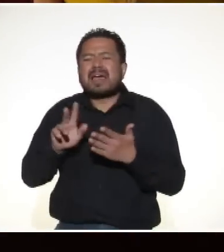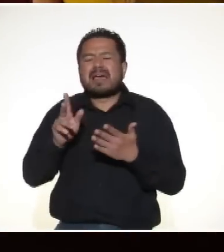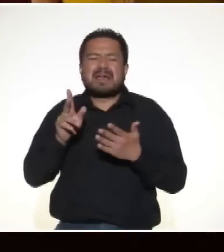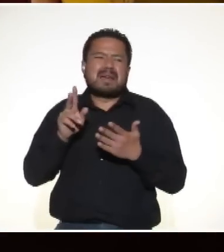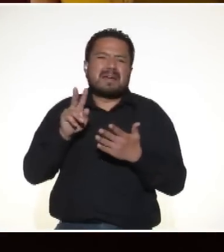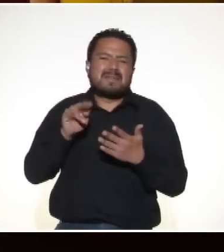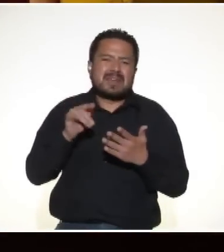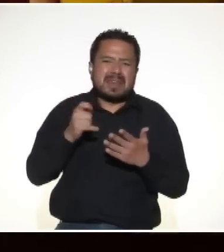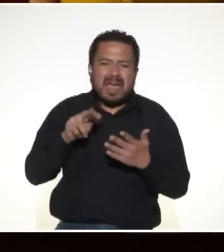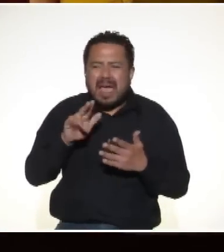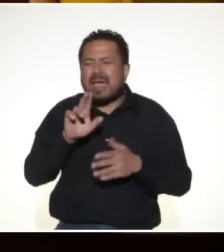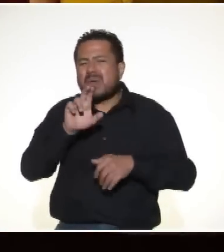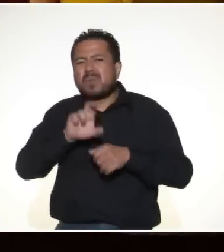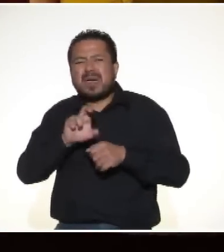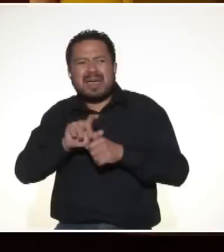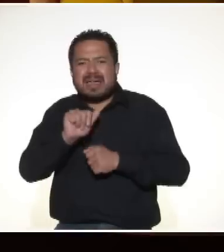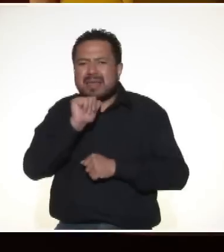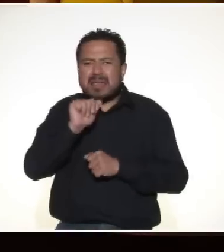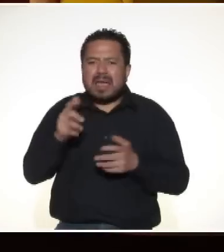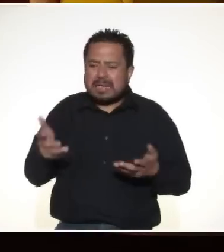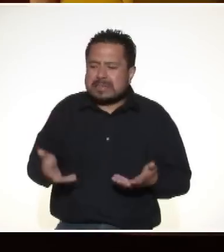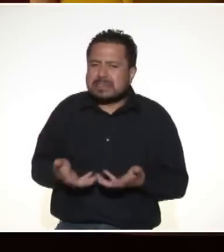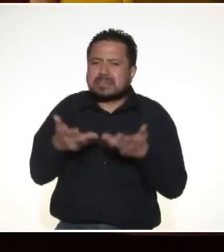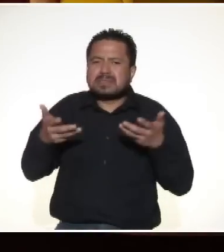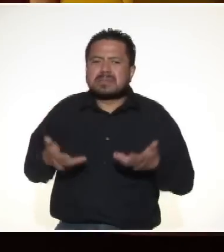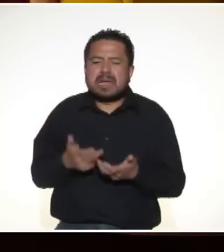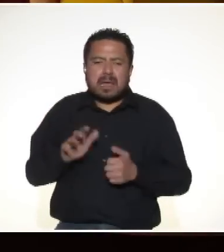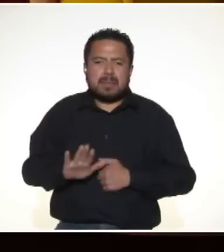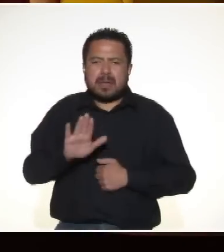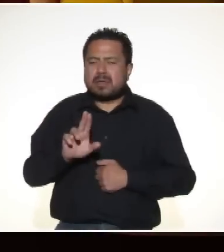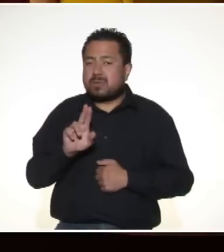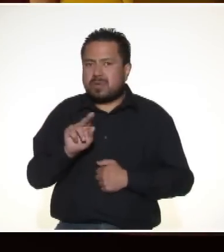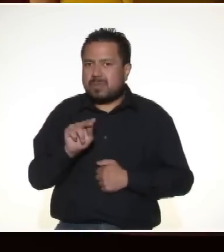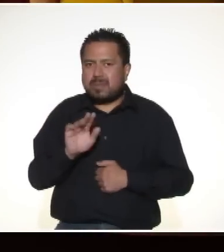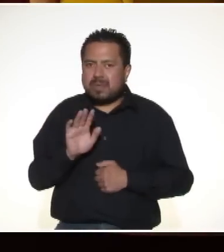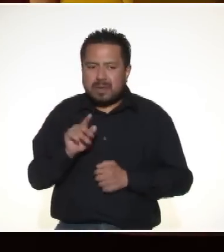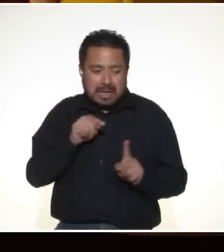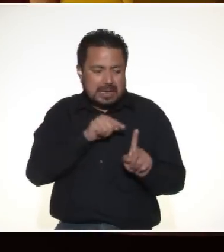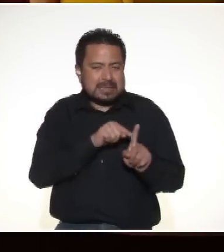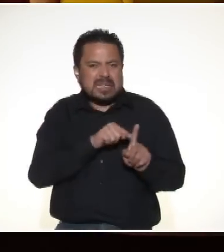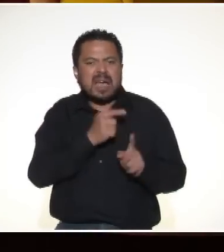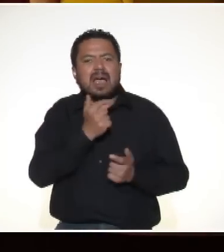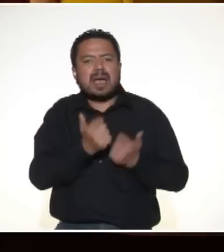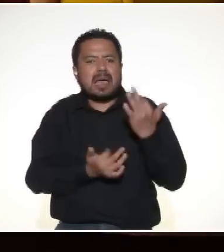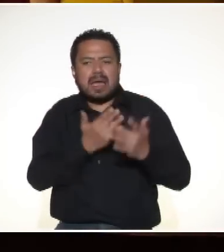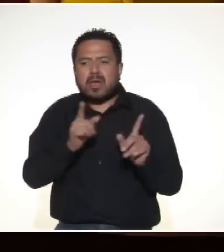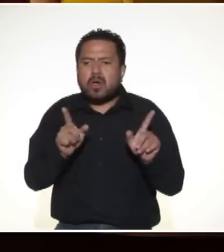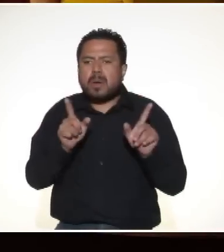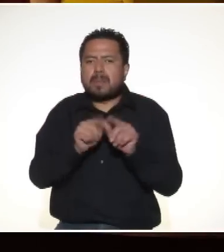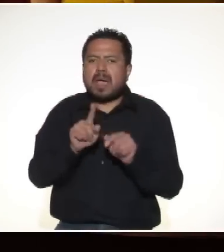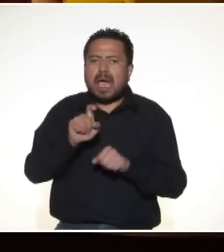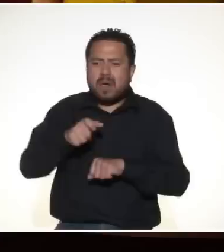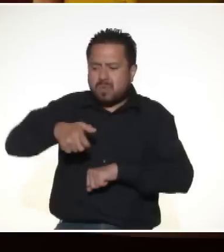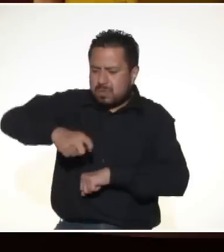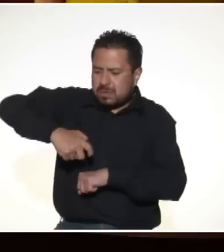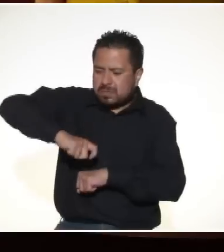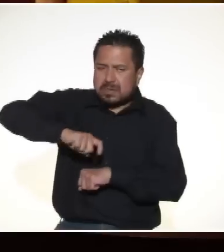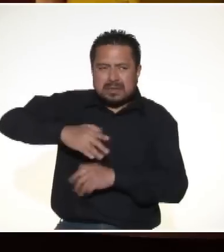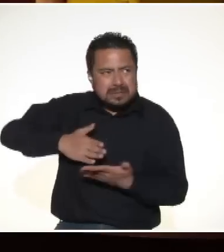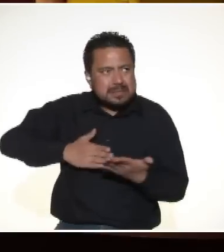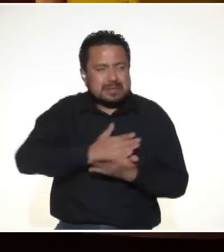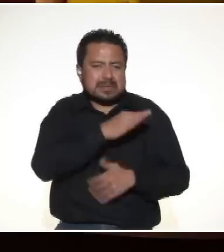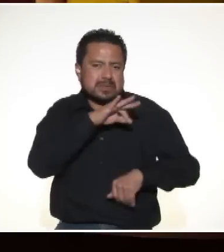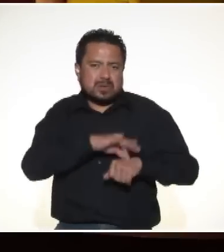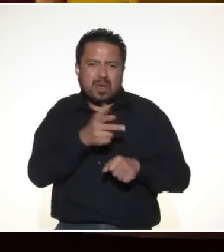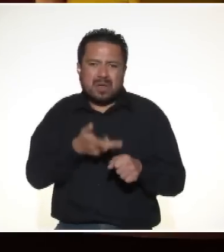vinagre, no huevo. O sea, no es una ensalada, es una quemadura. ¿Sí? Entonces, solo agua corriente y vámonos a la sala de urgencias. Y